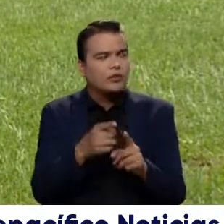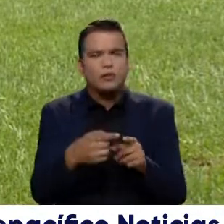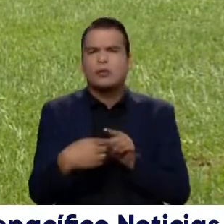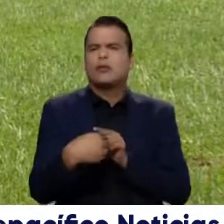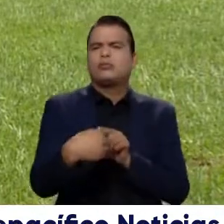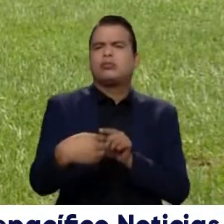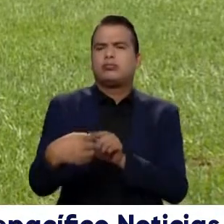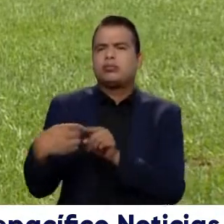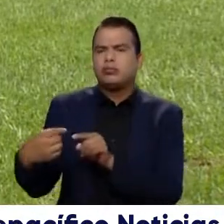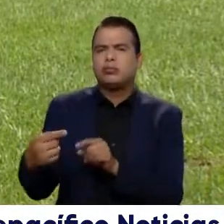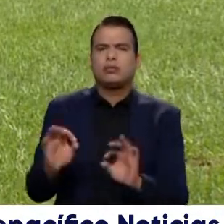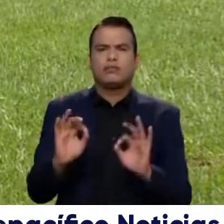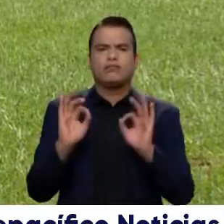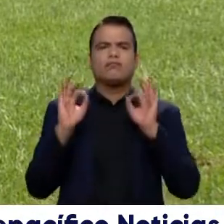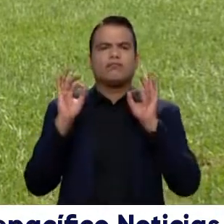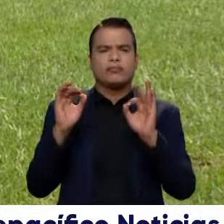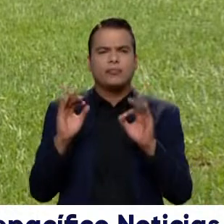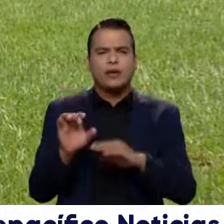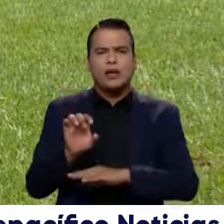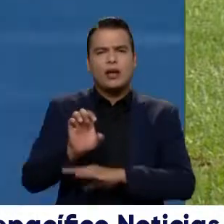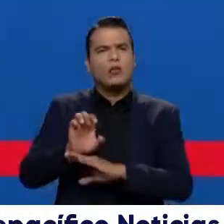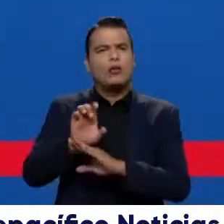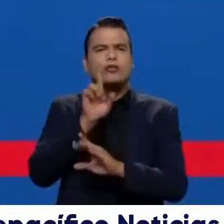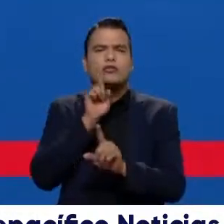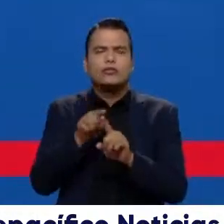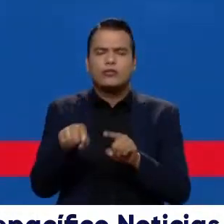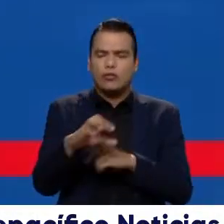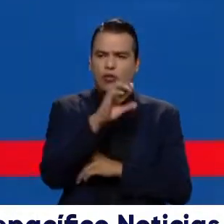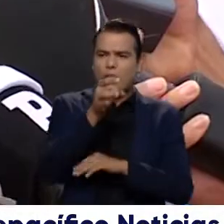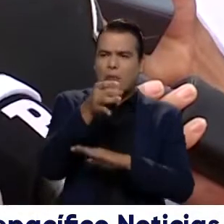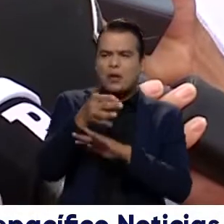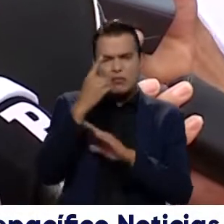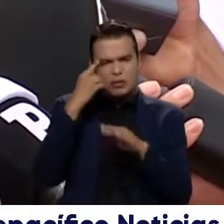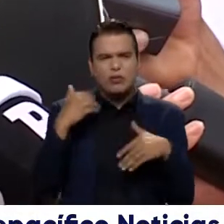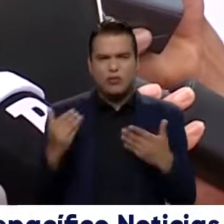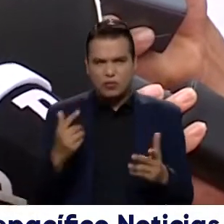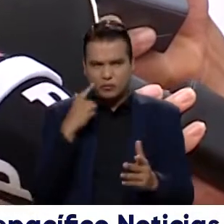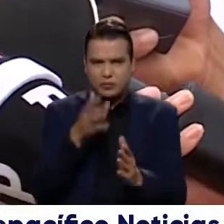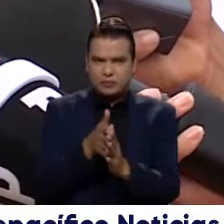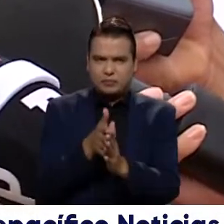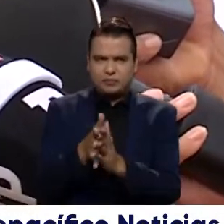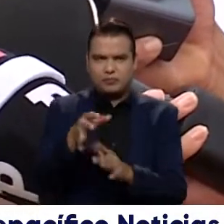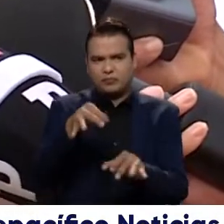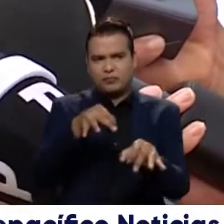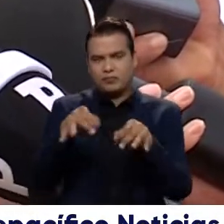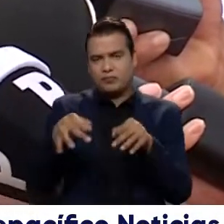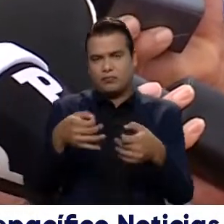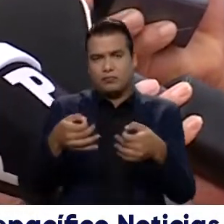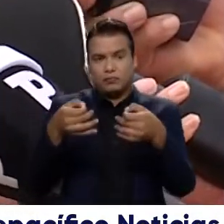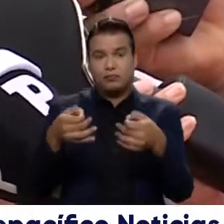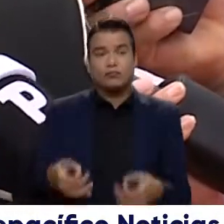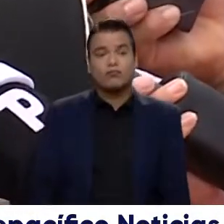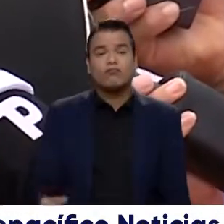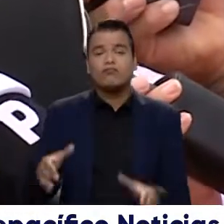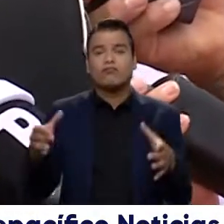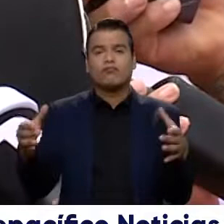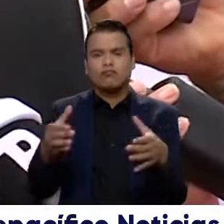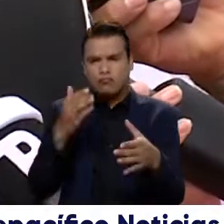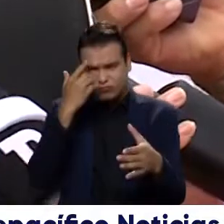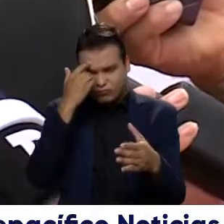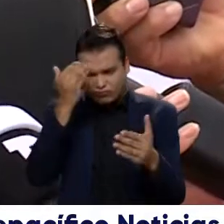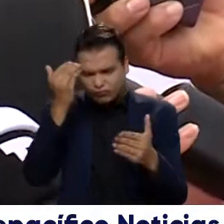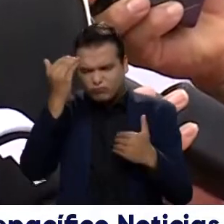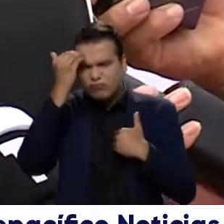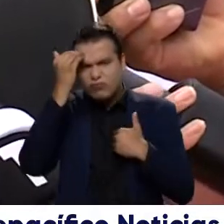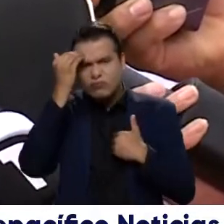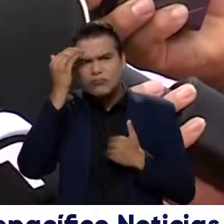y movilidad de la selección ecuatoriana. Y el grupo sabe y es consciente de todo lo que nos estamos jugando